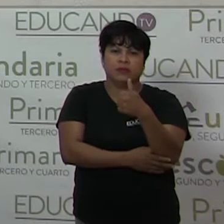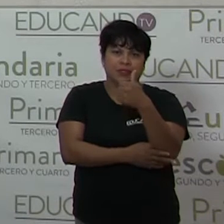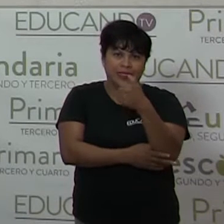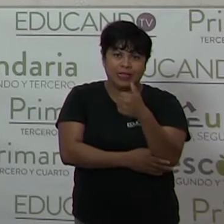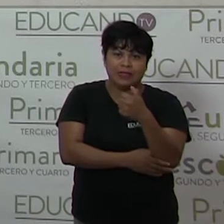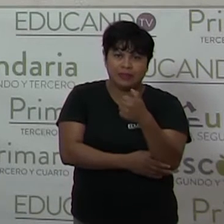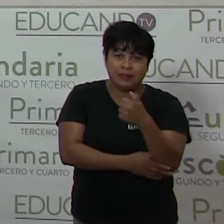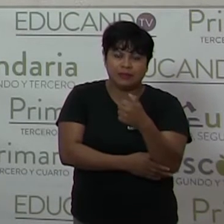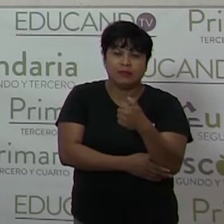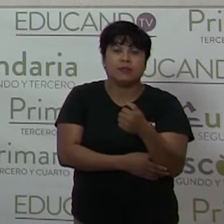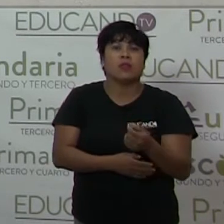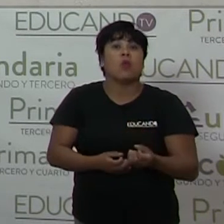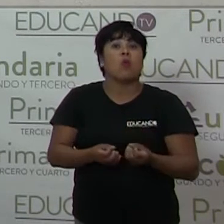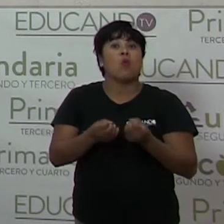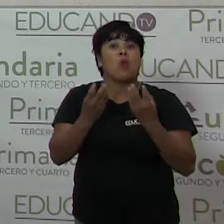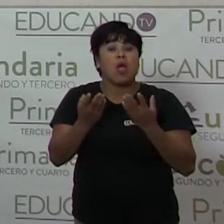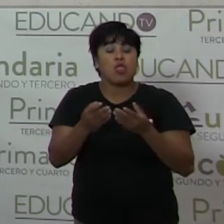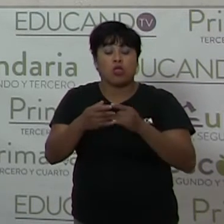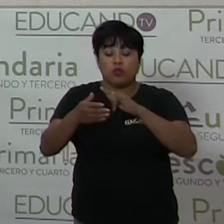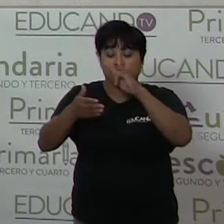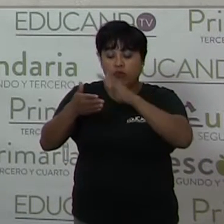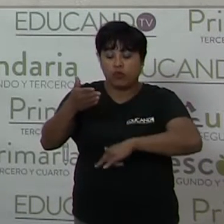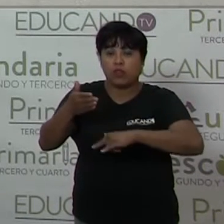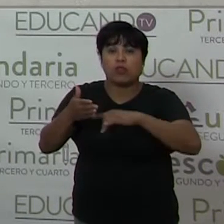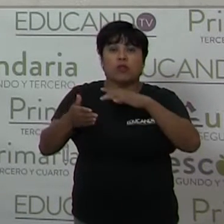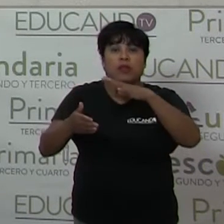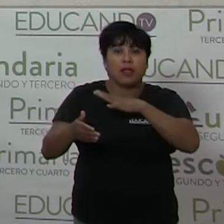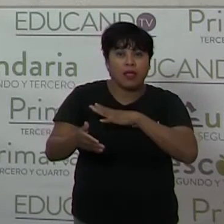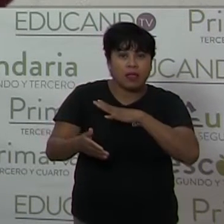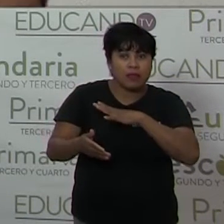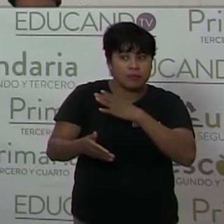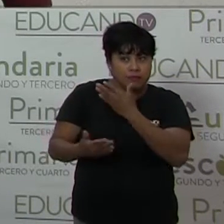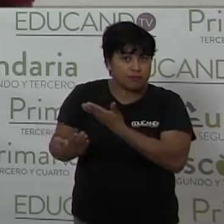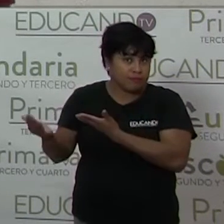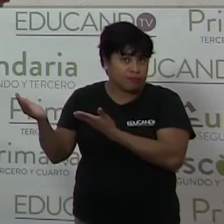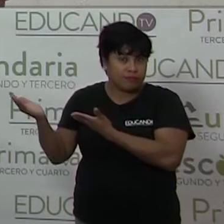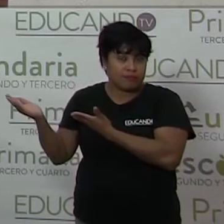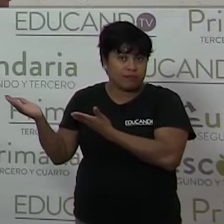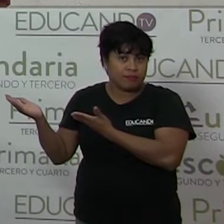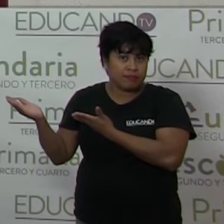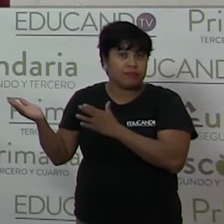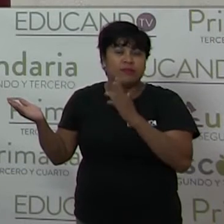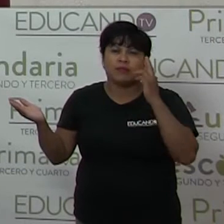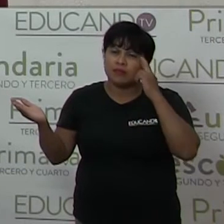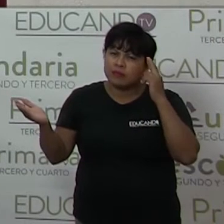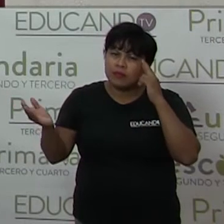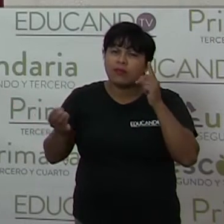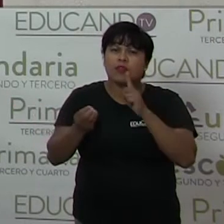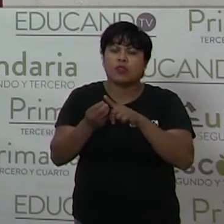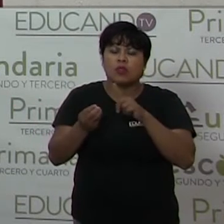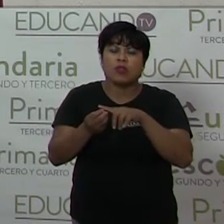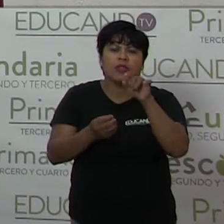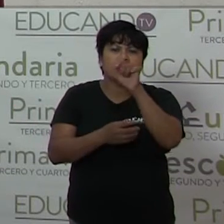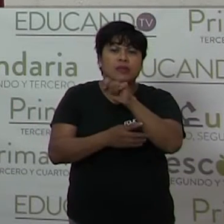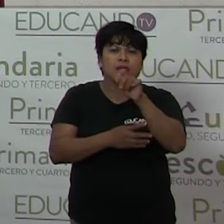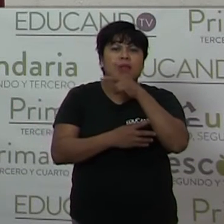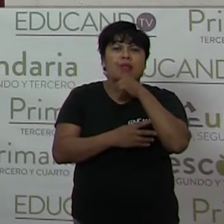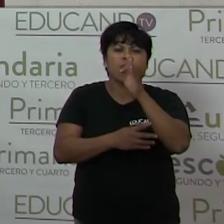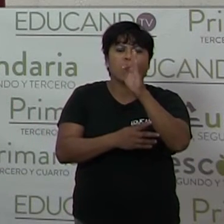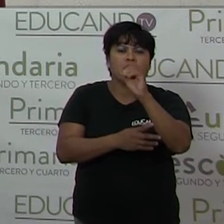6 cuántos folletos tenemos aquí te acuerdas dónde escribir la palabra